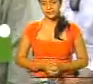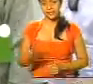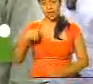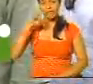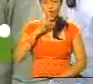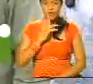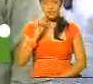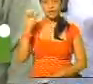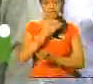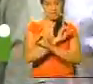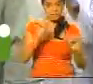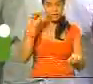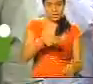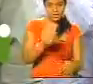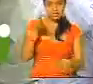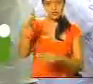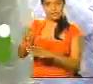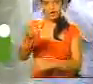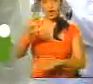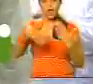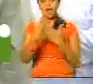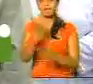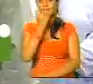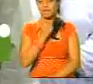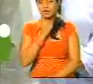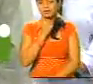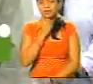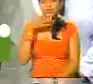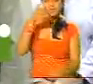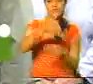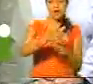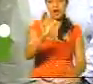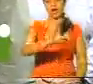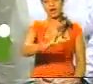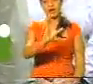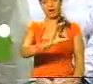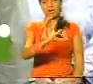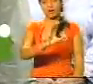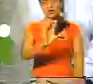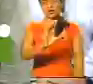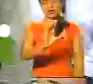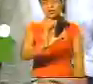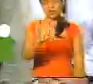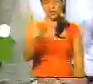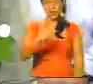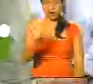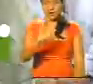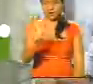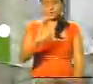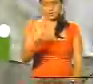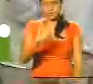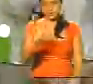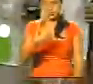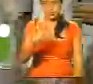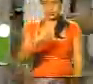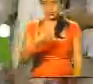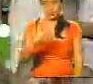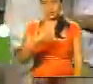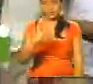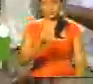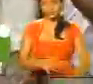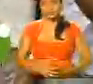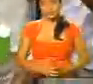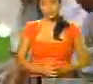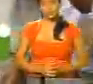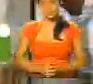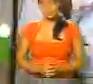marchó a Valencia y llegó a Caracas, y llegó a Caracas con la